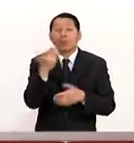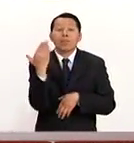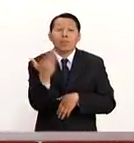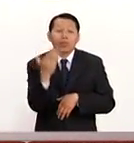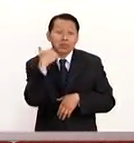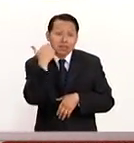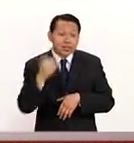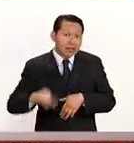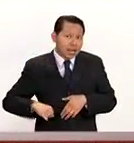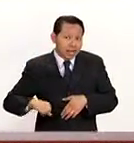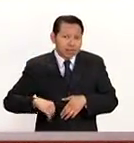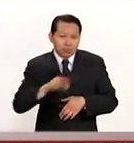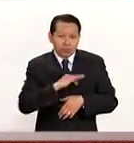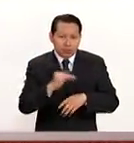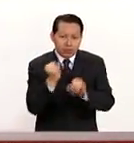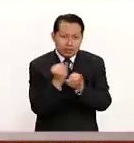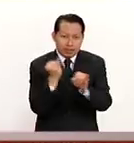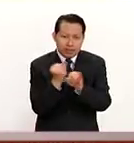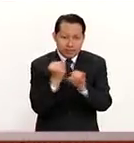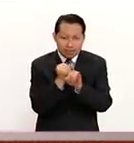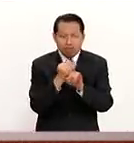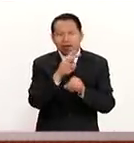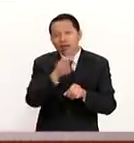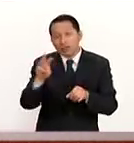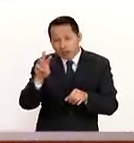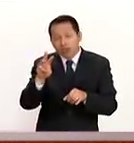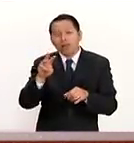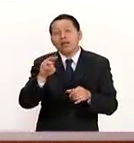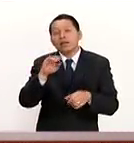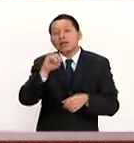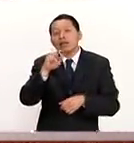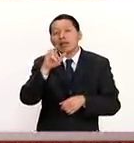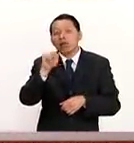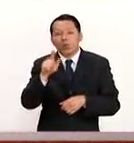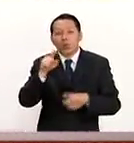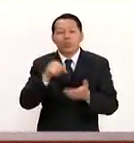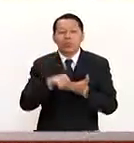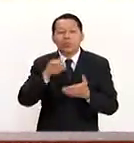que quienes estén interesados entren a nuestra página de internet, a www.inecol.edu.mx.